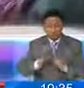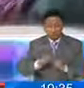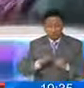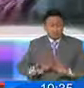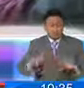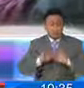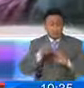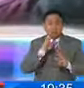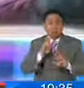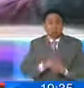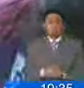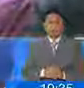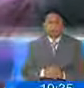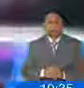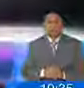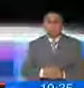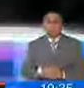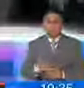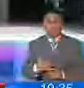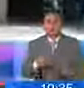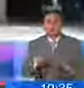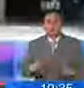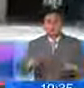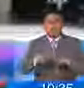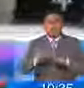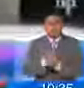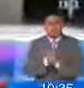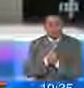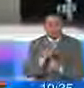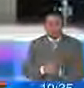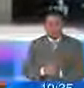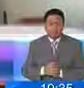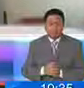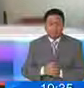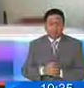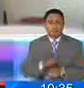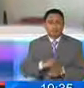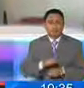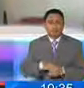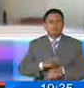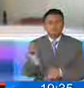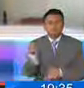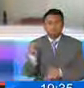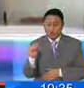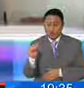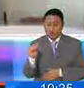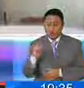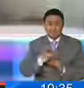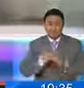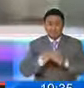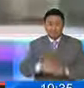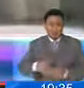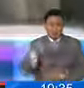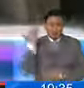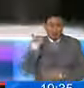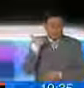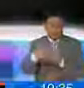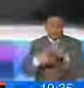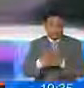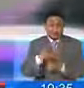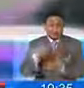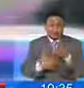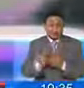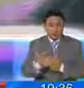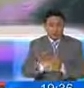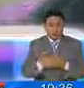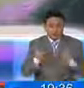llamar el valorarse. Y es que el embarazo en la adolescencia puede traer consigo efectos físicos y psicológicos. El apoyo de